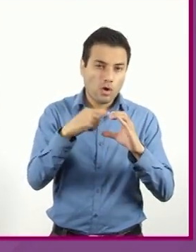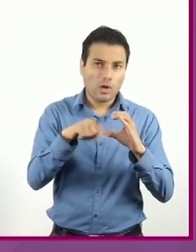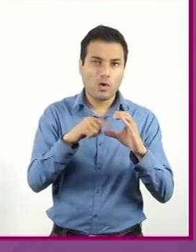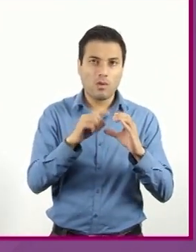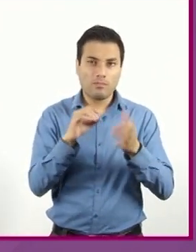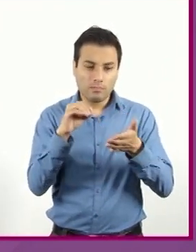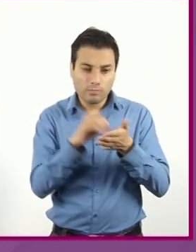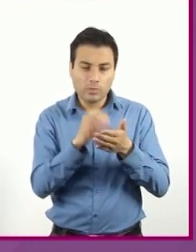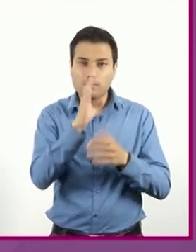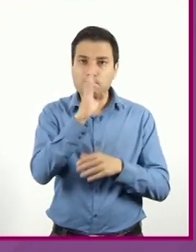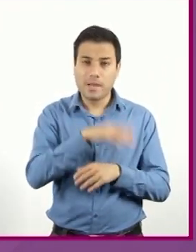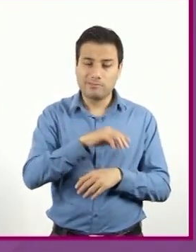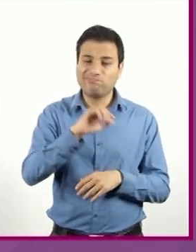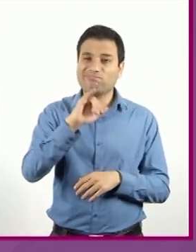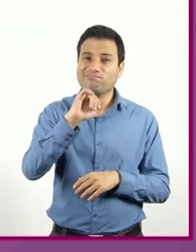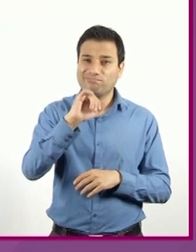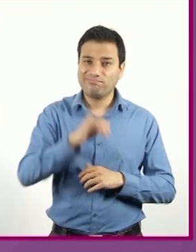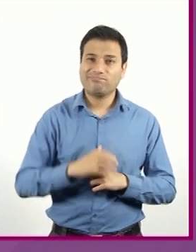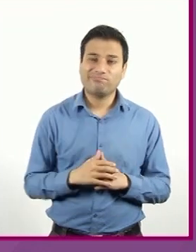nos solicitaba.